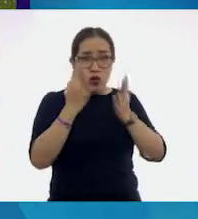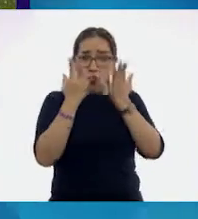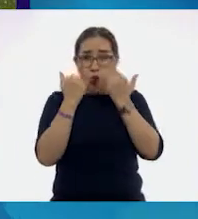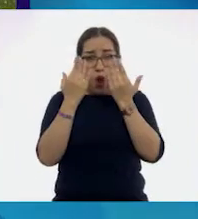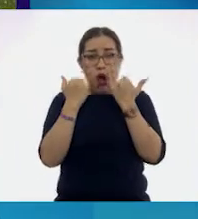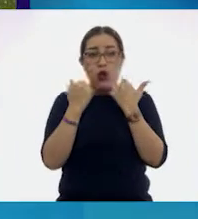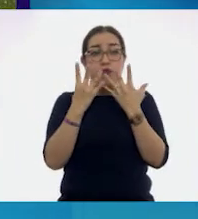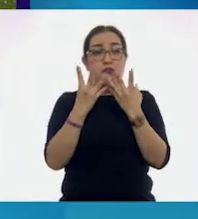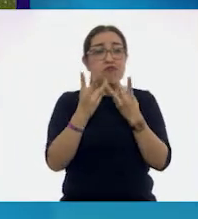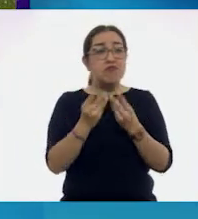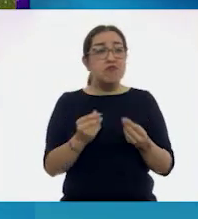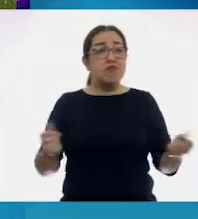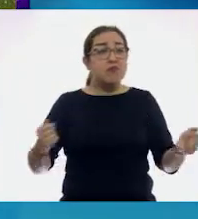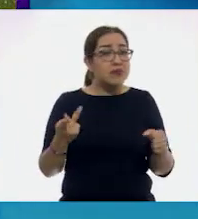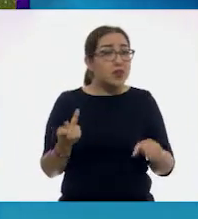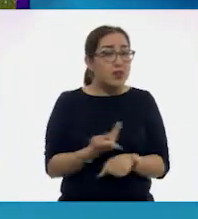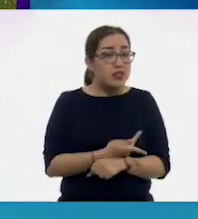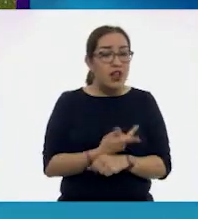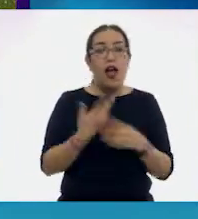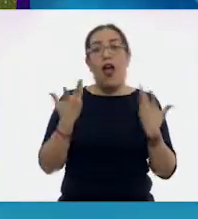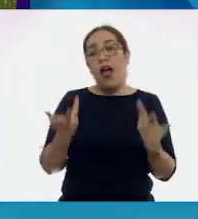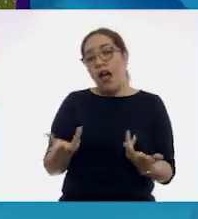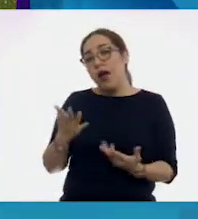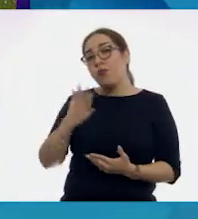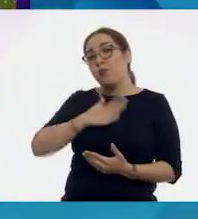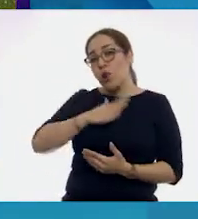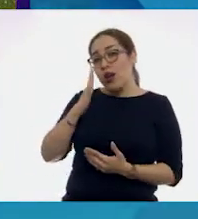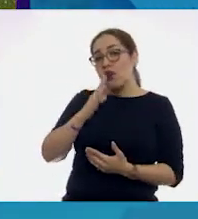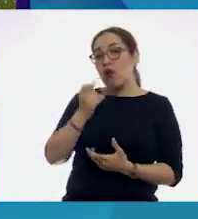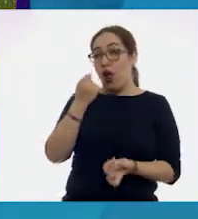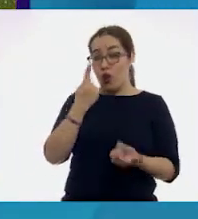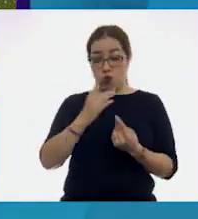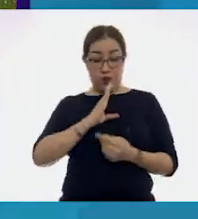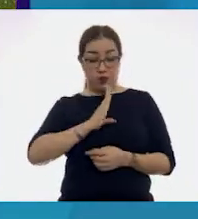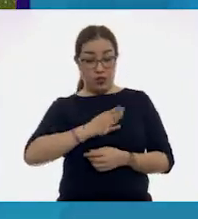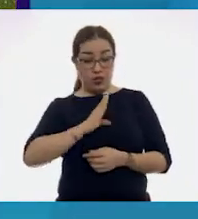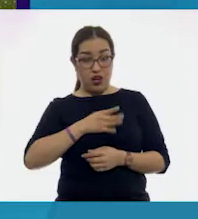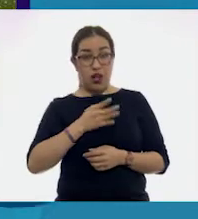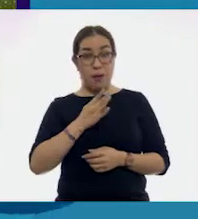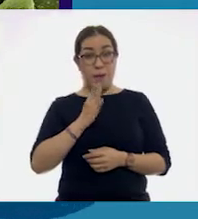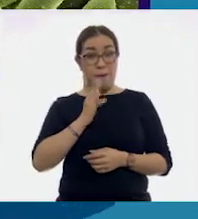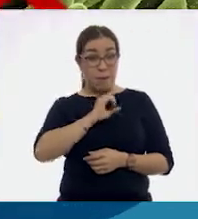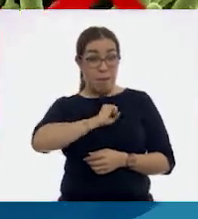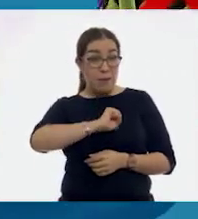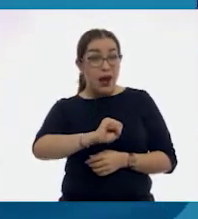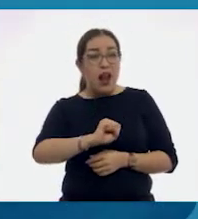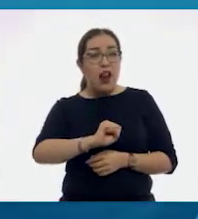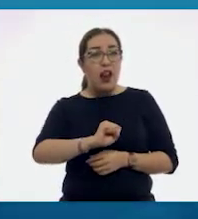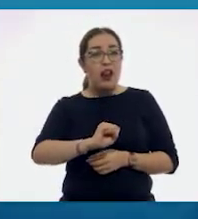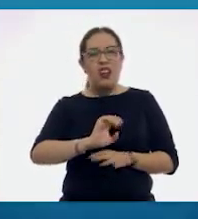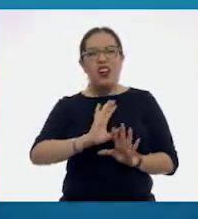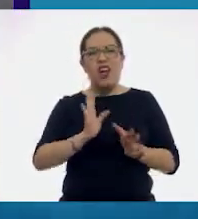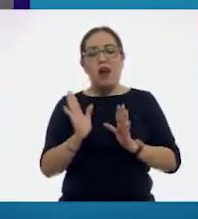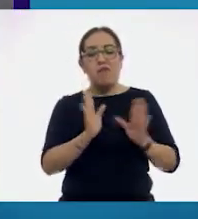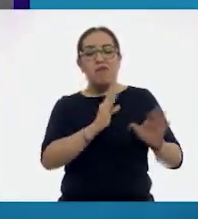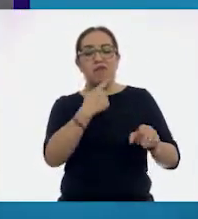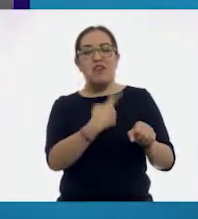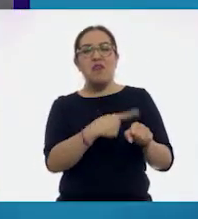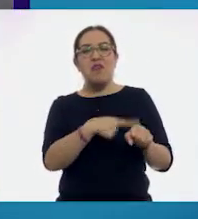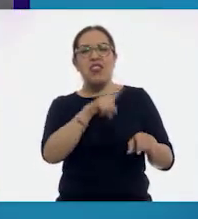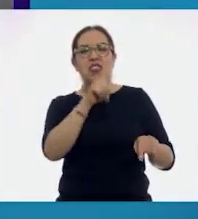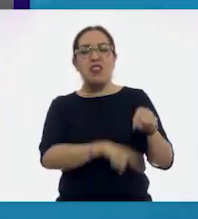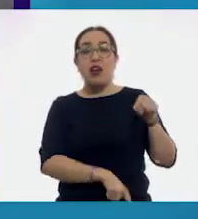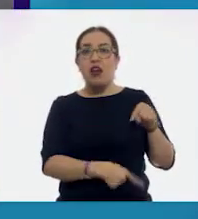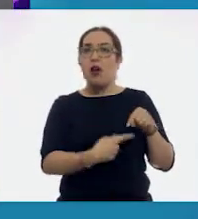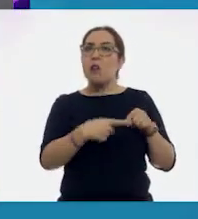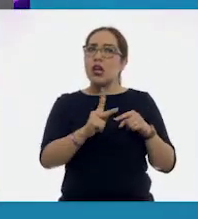Pues, por una parte, algunas de las que son nocivas ya no nos causarían enfermedades. Pero hay muchas